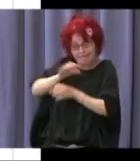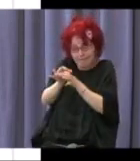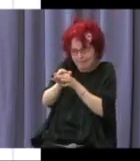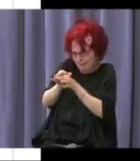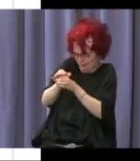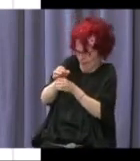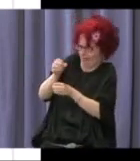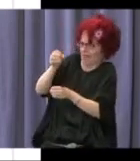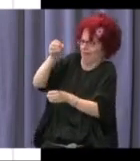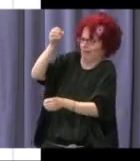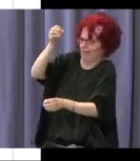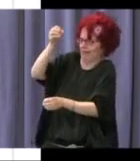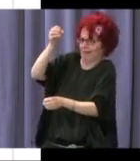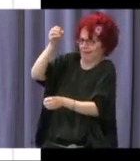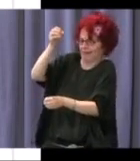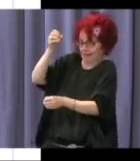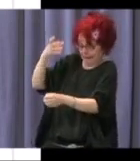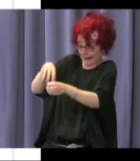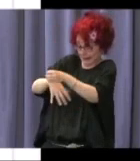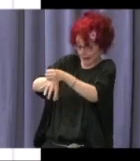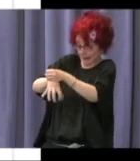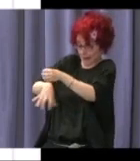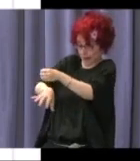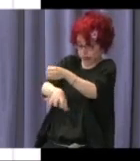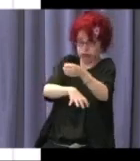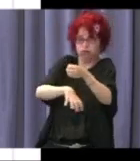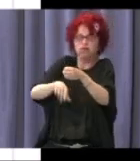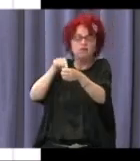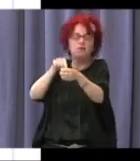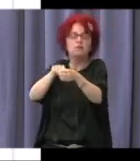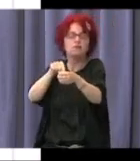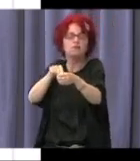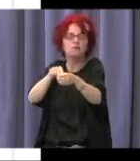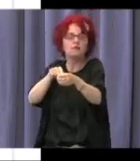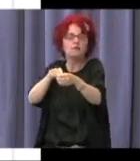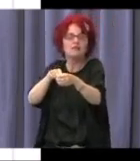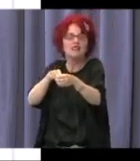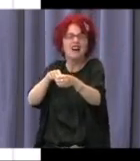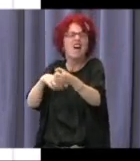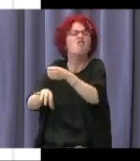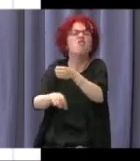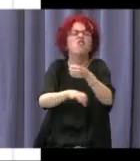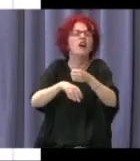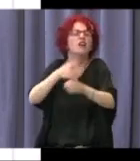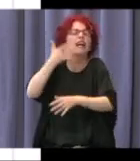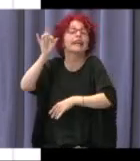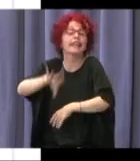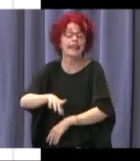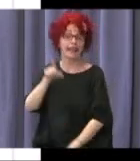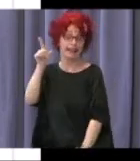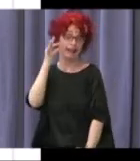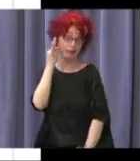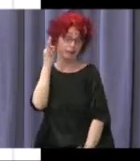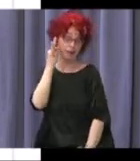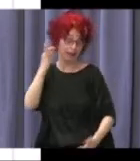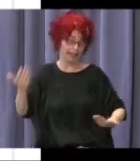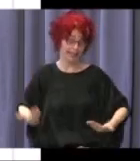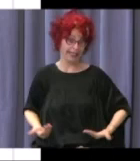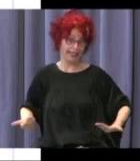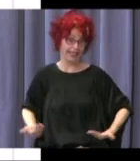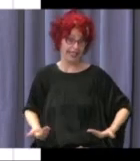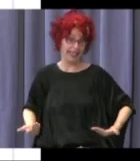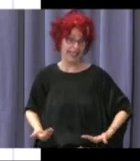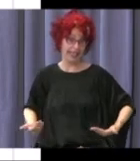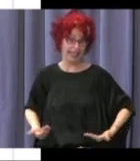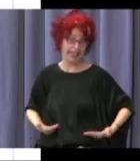cuando se inventó la fregona, ¿cómo se iba a denominar la fregona? ¿Quién fregaba? La fregona, que era una criada, pues se